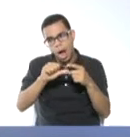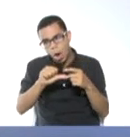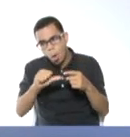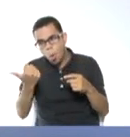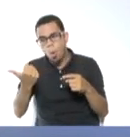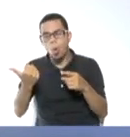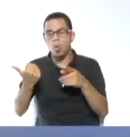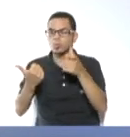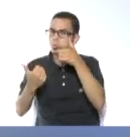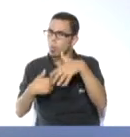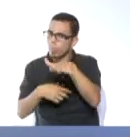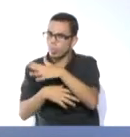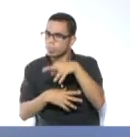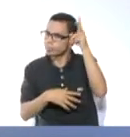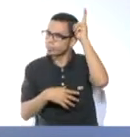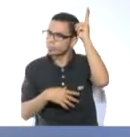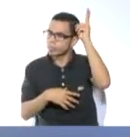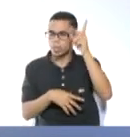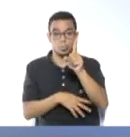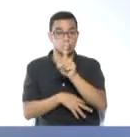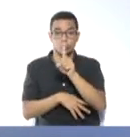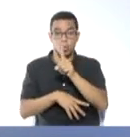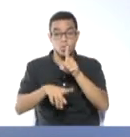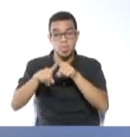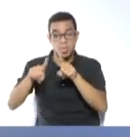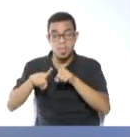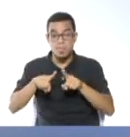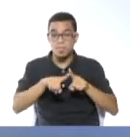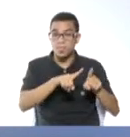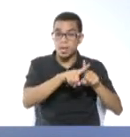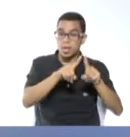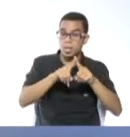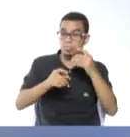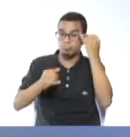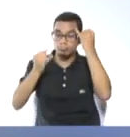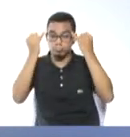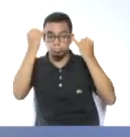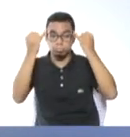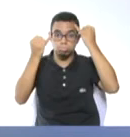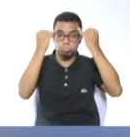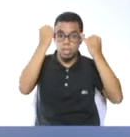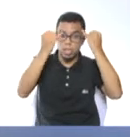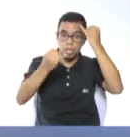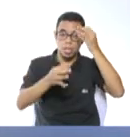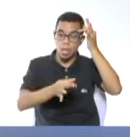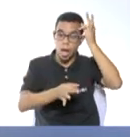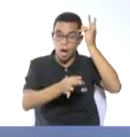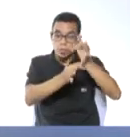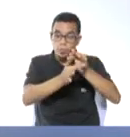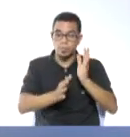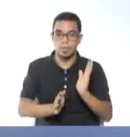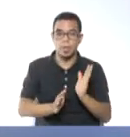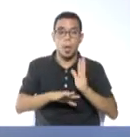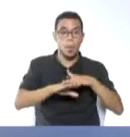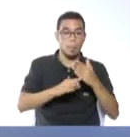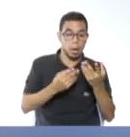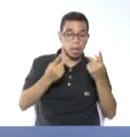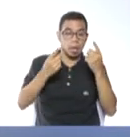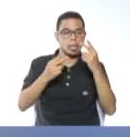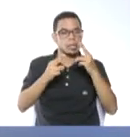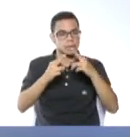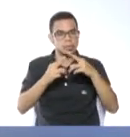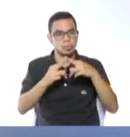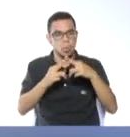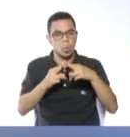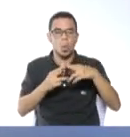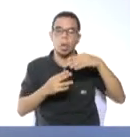algunas cosas como nuestros principios y valores, el valor Claro. de la paz, de la humanidad, pero el que conozca claramente